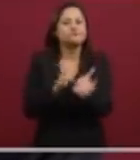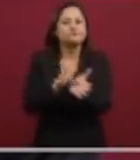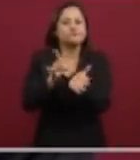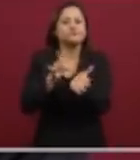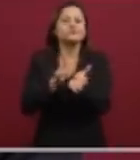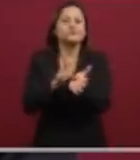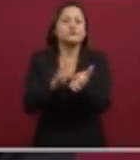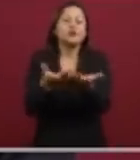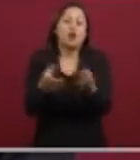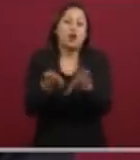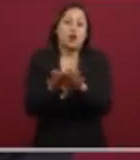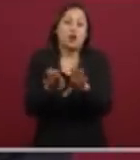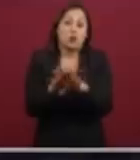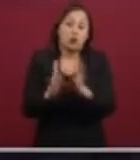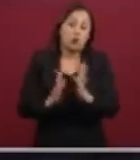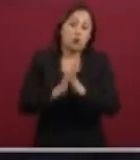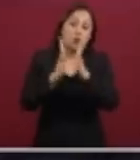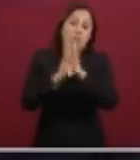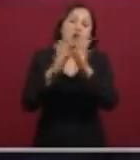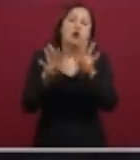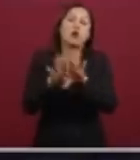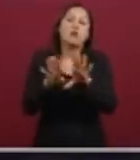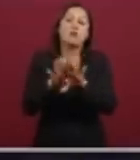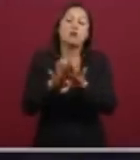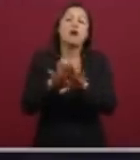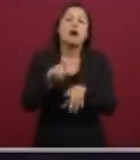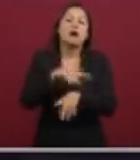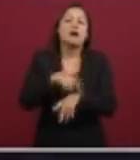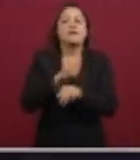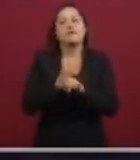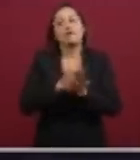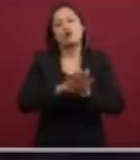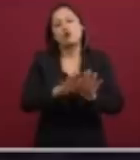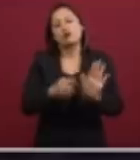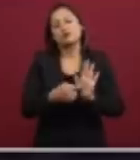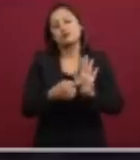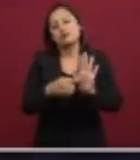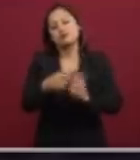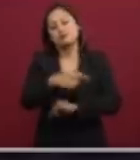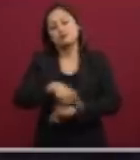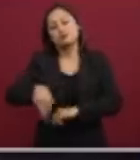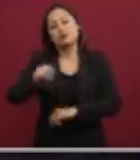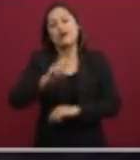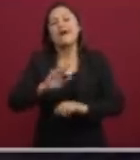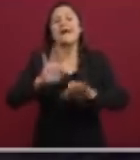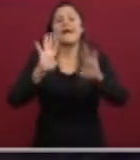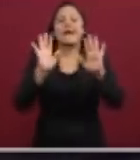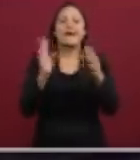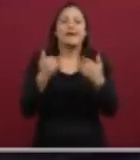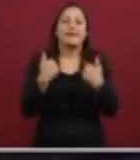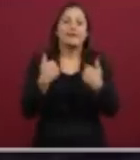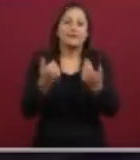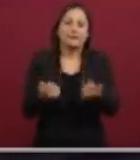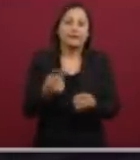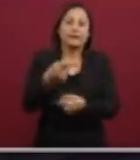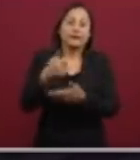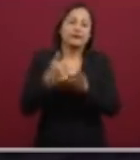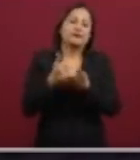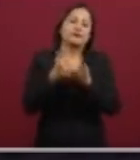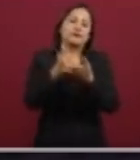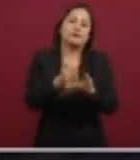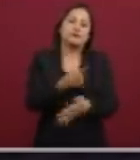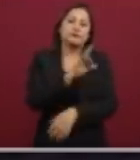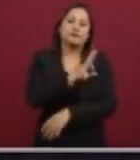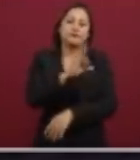información, sino cómo se ayuda. Es muy importante